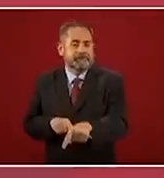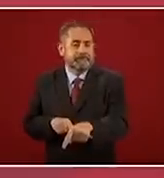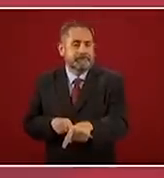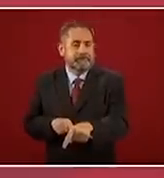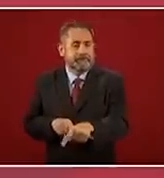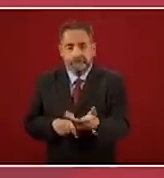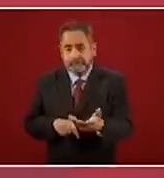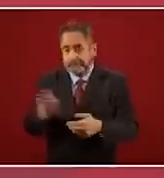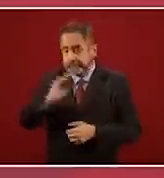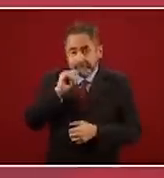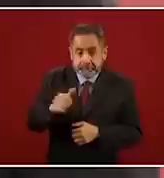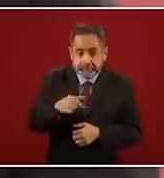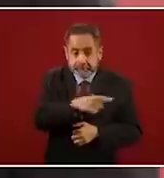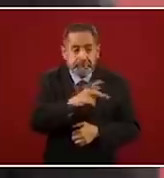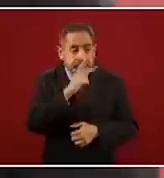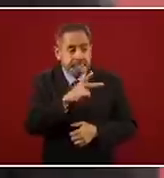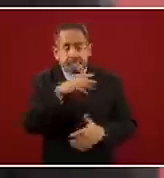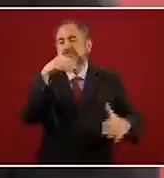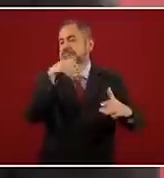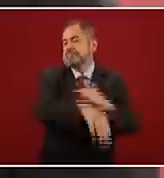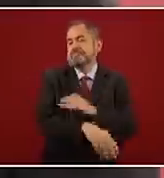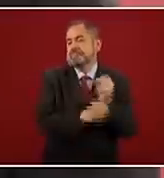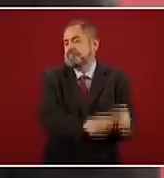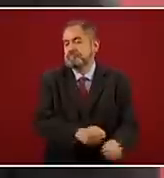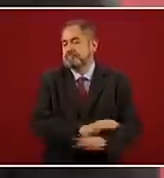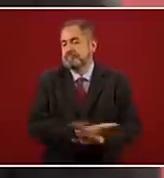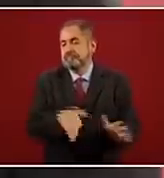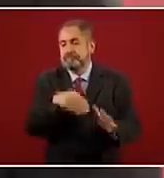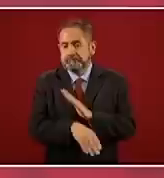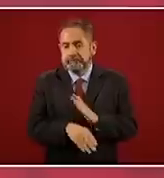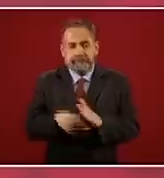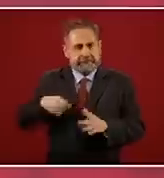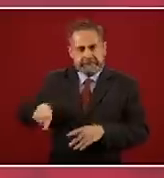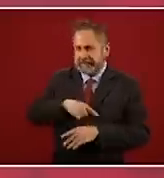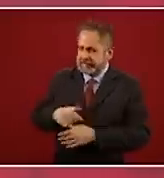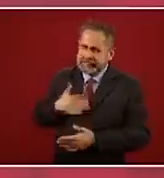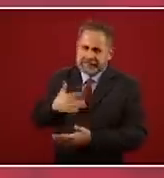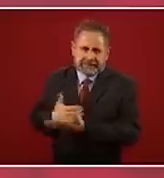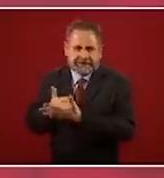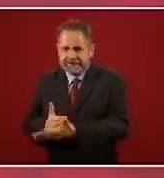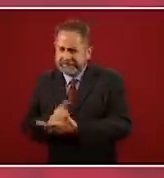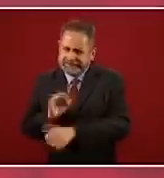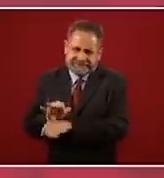se hubiese terminado de hundir Pemex. ¿Qué es lo que celebramos ahora?